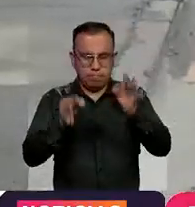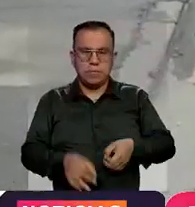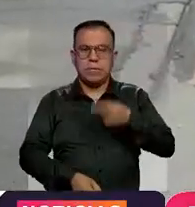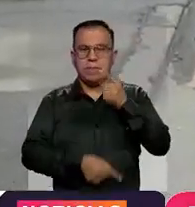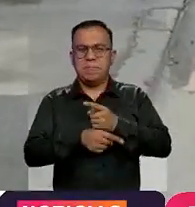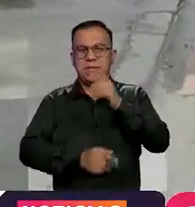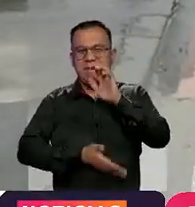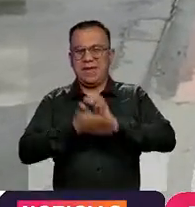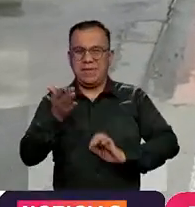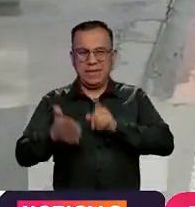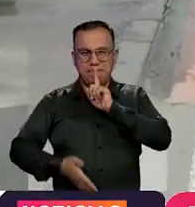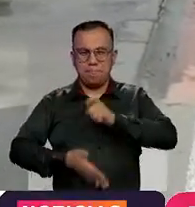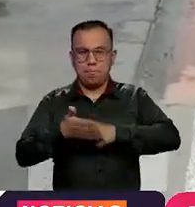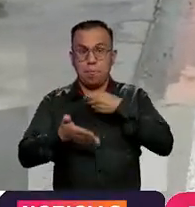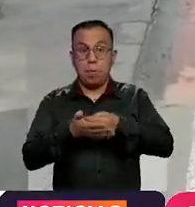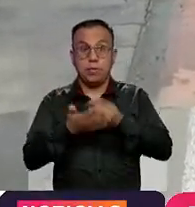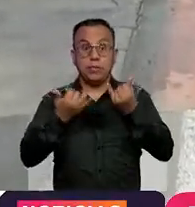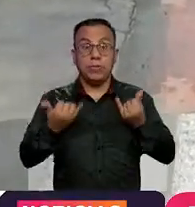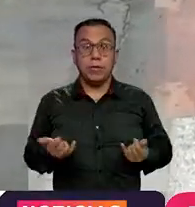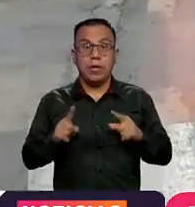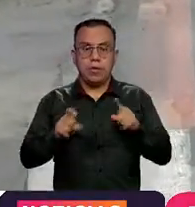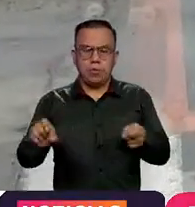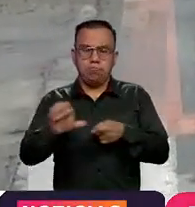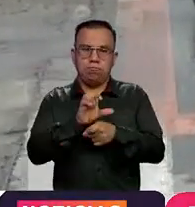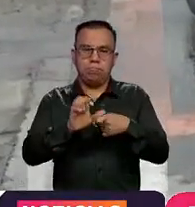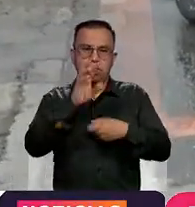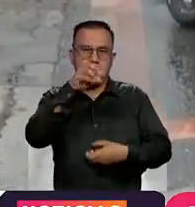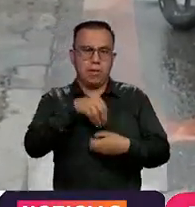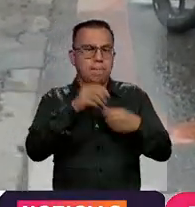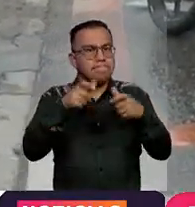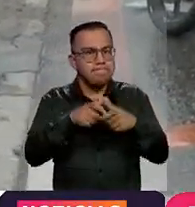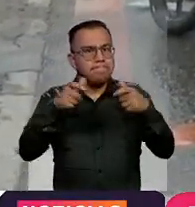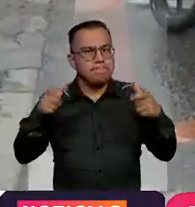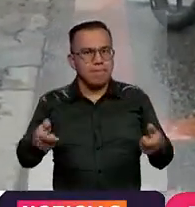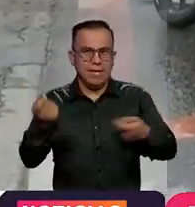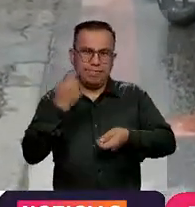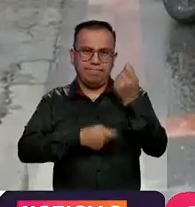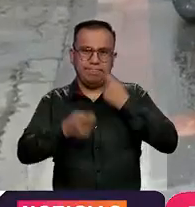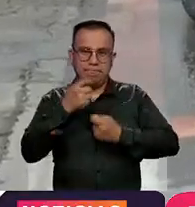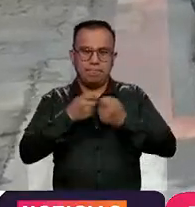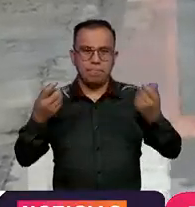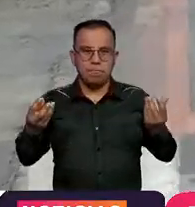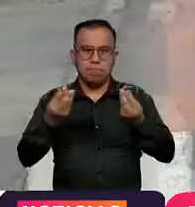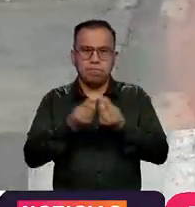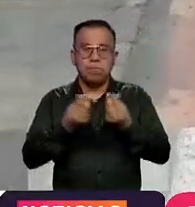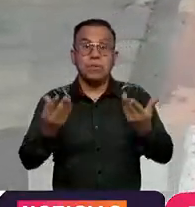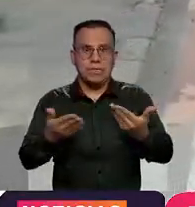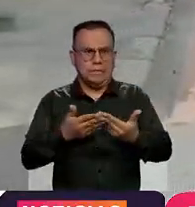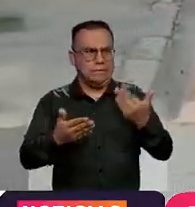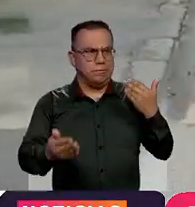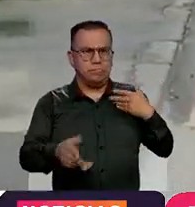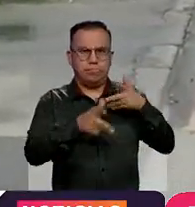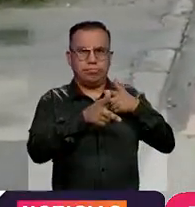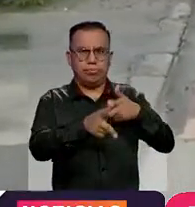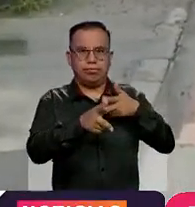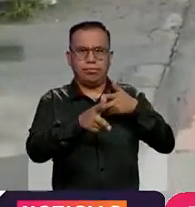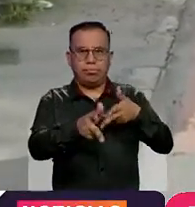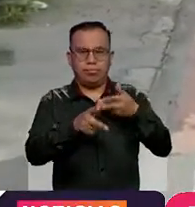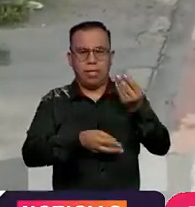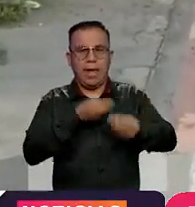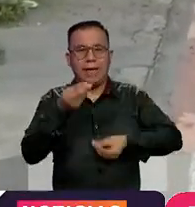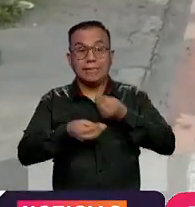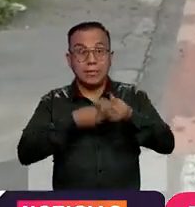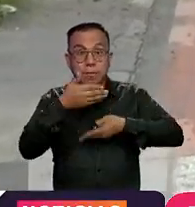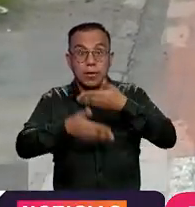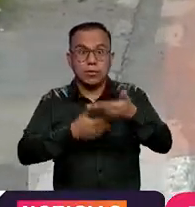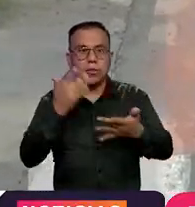evitar comparendos. El día de hoy el centro de la ciudad, que es el punto más grande de venta a este gremio, estaba lleno de motociclistas que estaban haciendo este